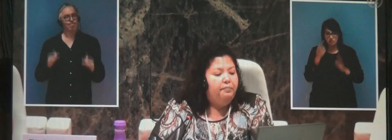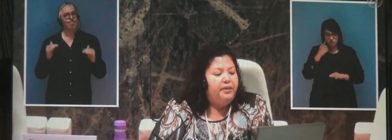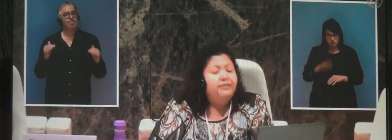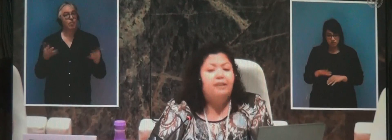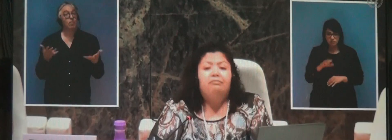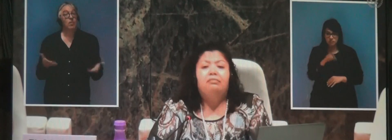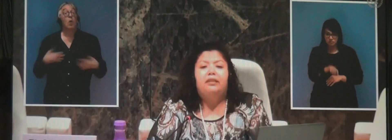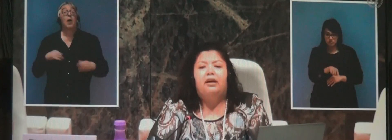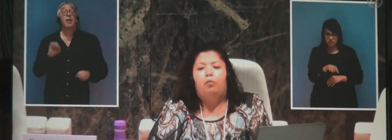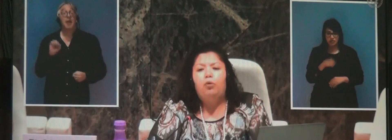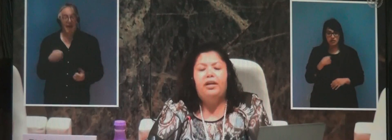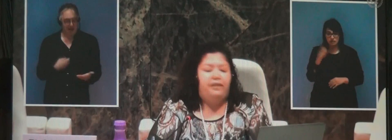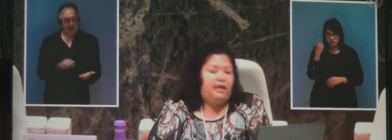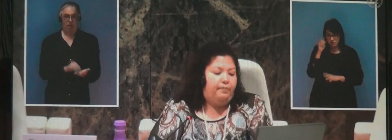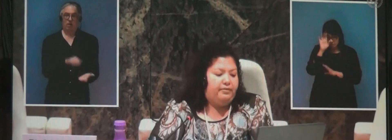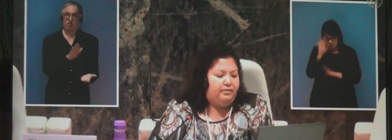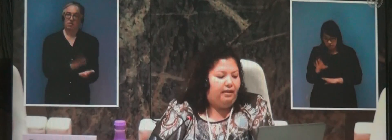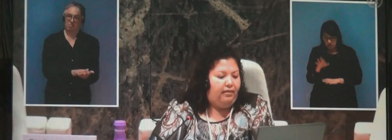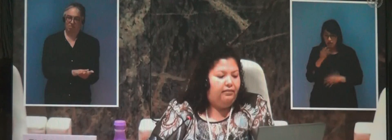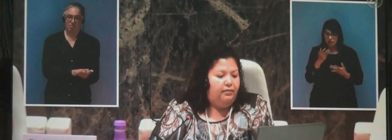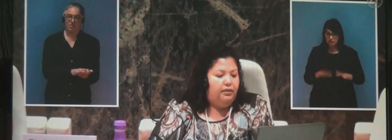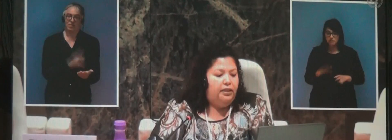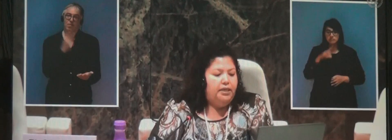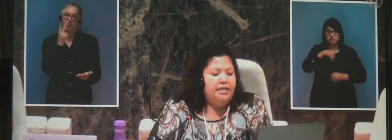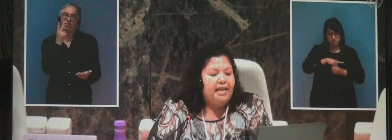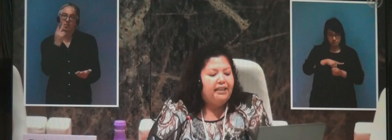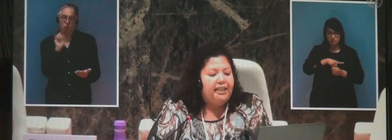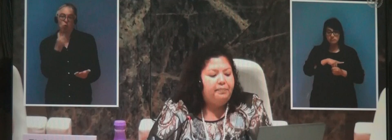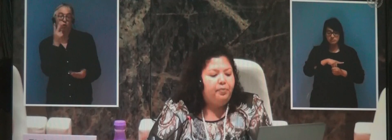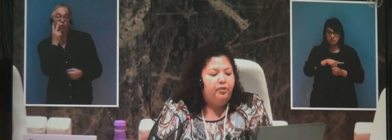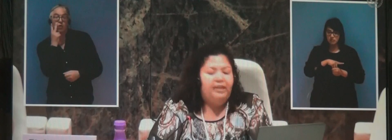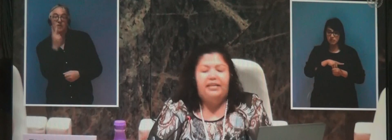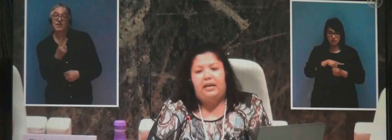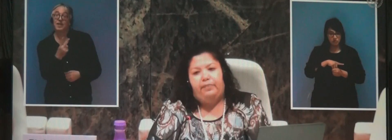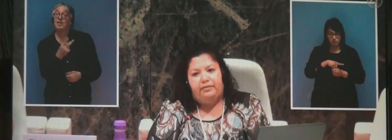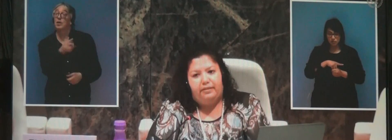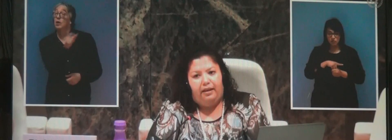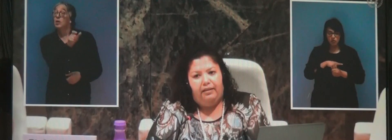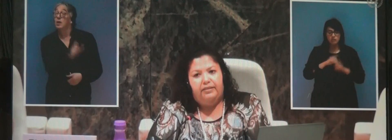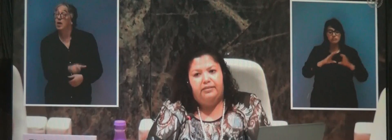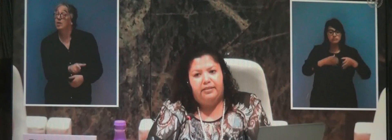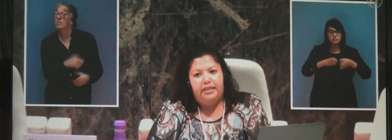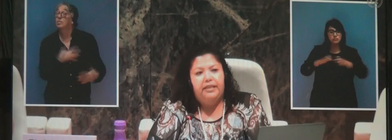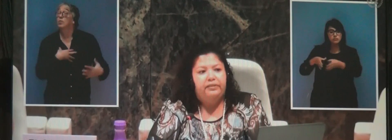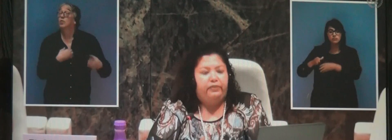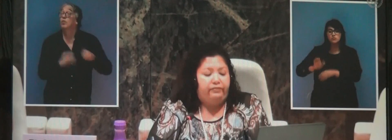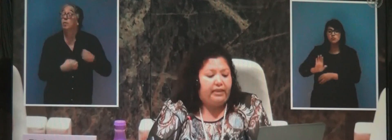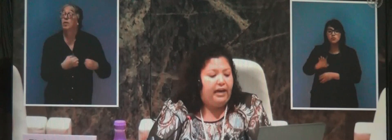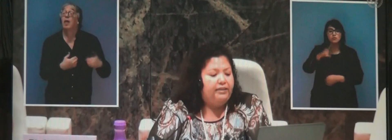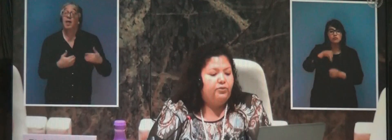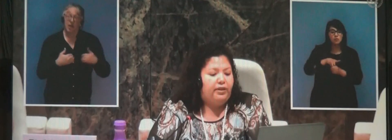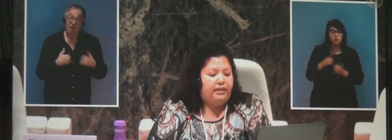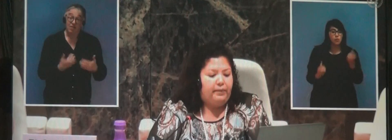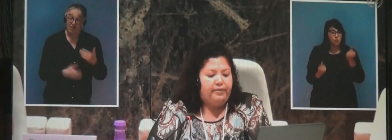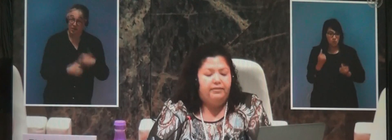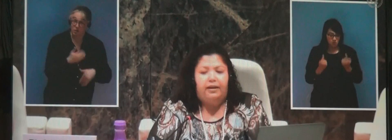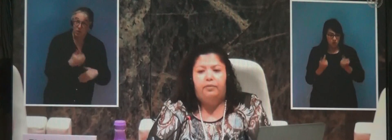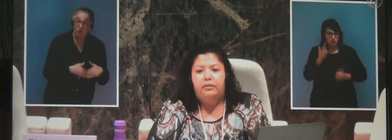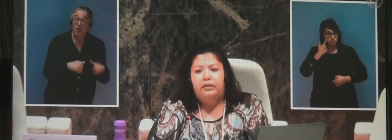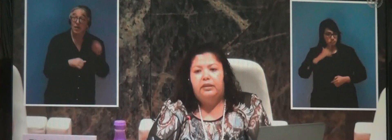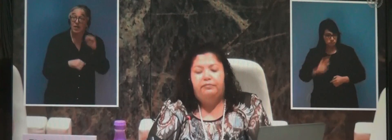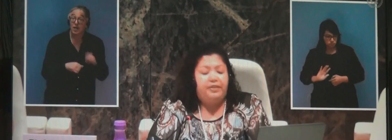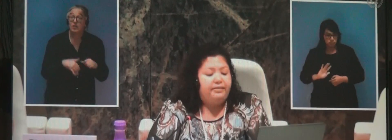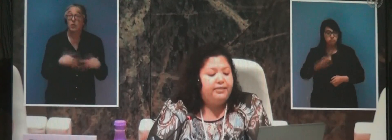vulnerada presenta una discapacidad y el tipo de discapacidad, es decir, identificar si una